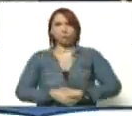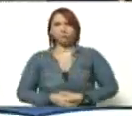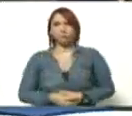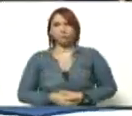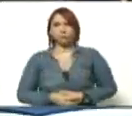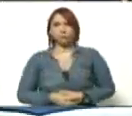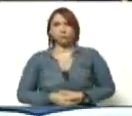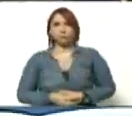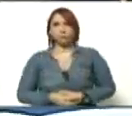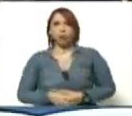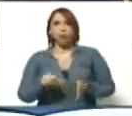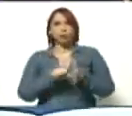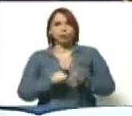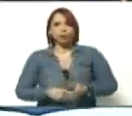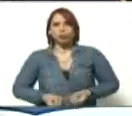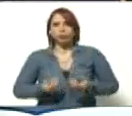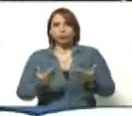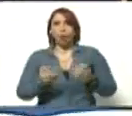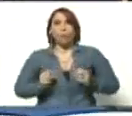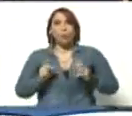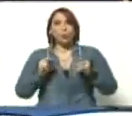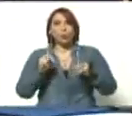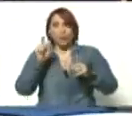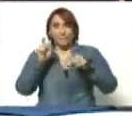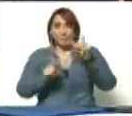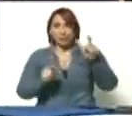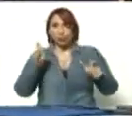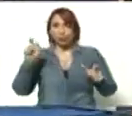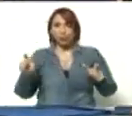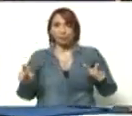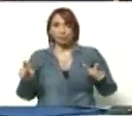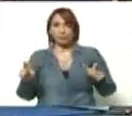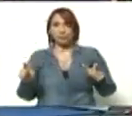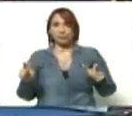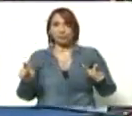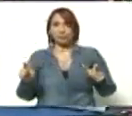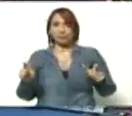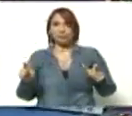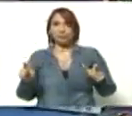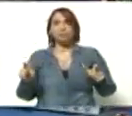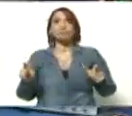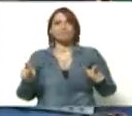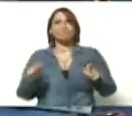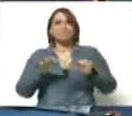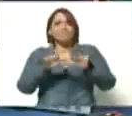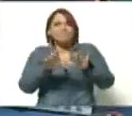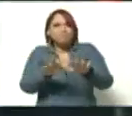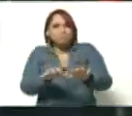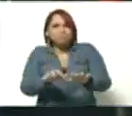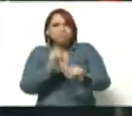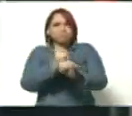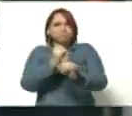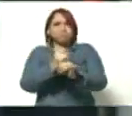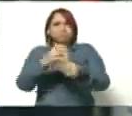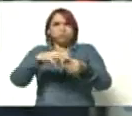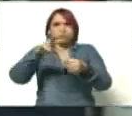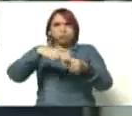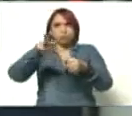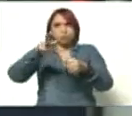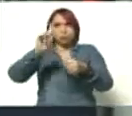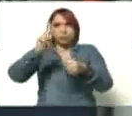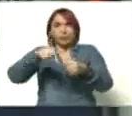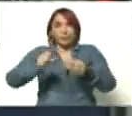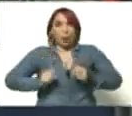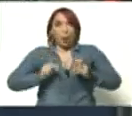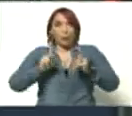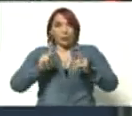donde le damos la oportunidad a las personas que minan monedas legalmente registradas en la SUNACRI, le ofrecemos esa